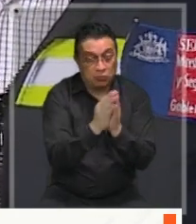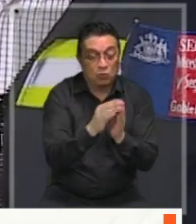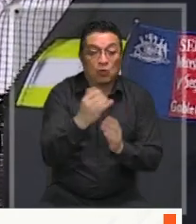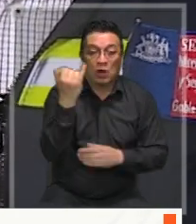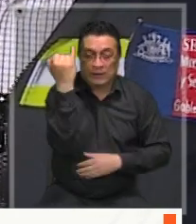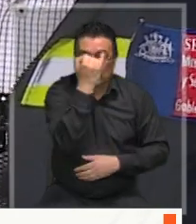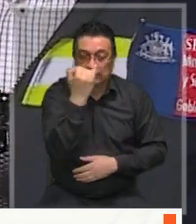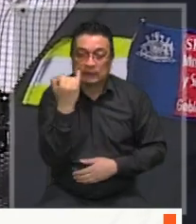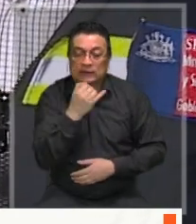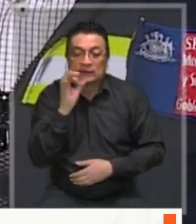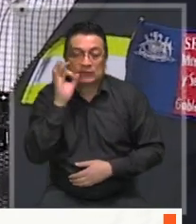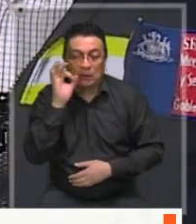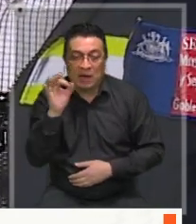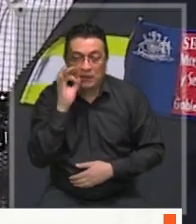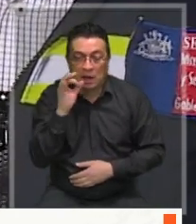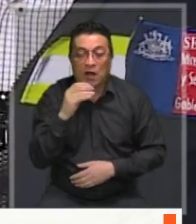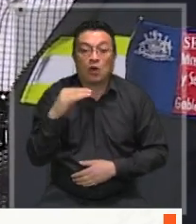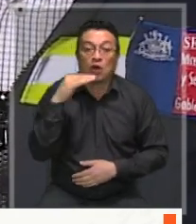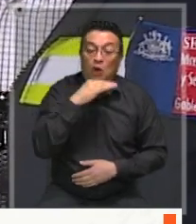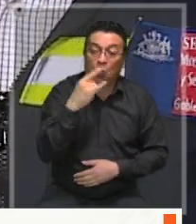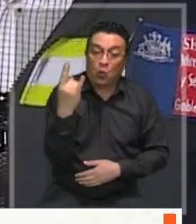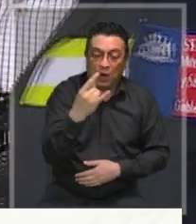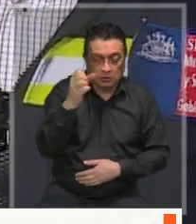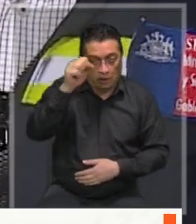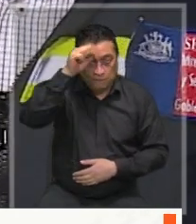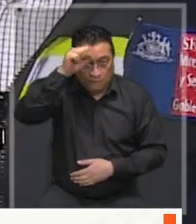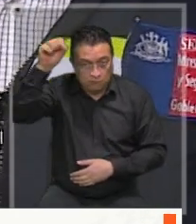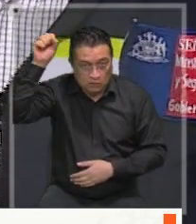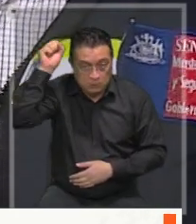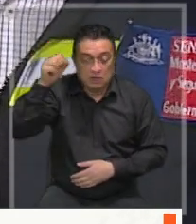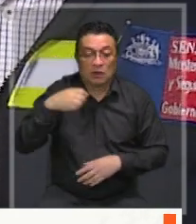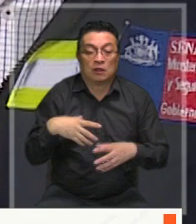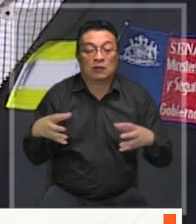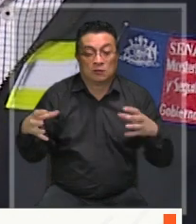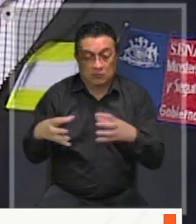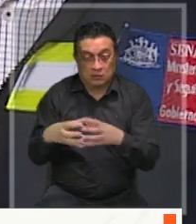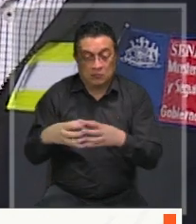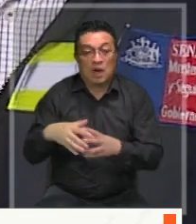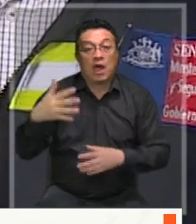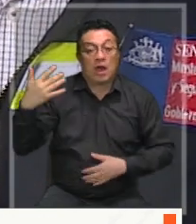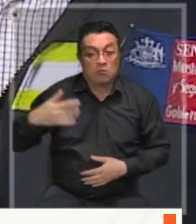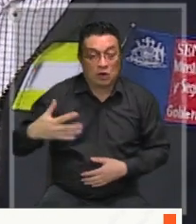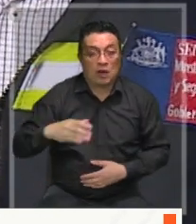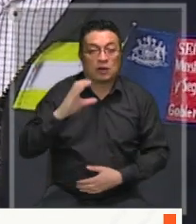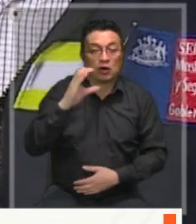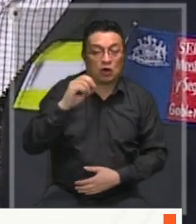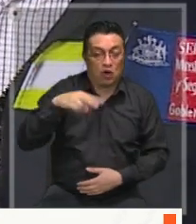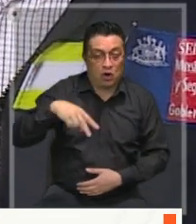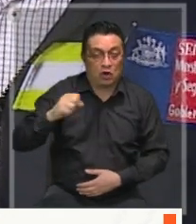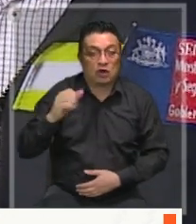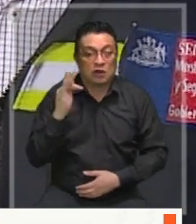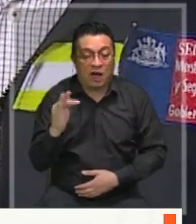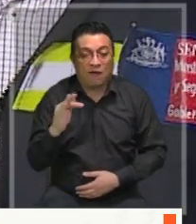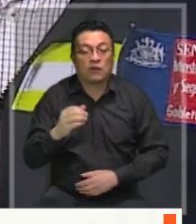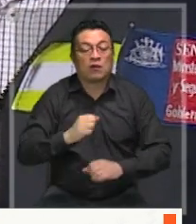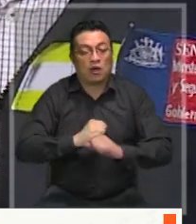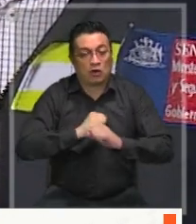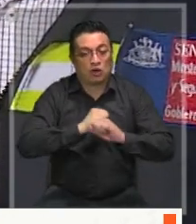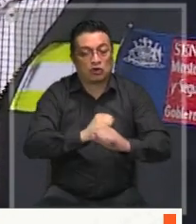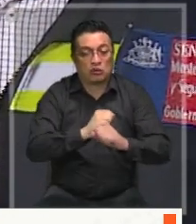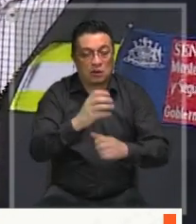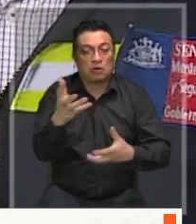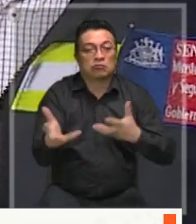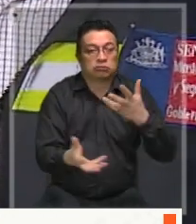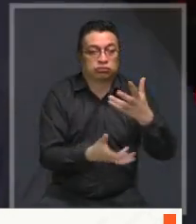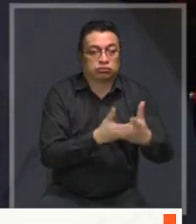Zapallar, en términos de emergencia, bomberos, una brigada importante de CONAF que va a combatir el